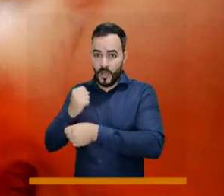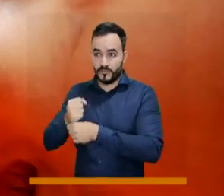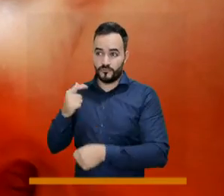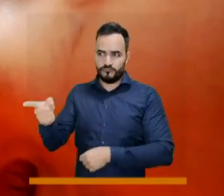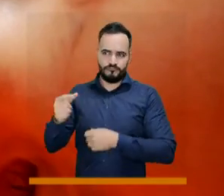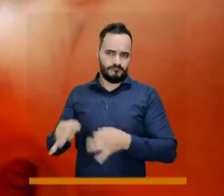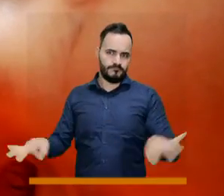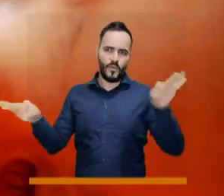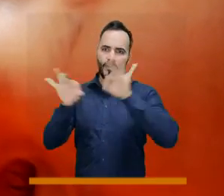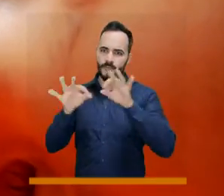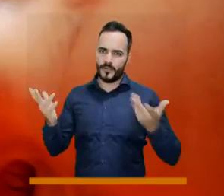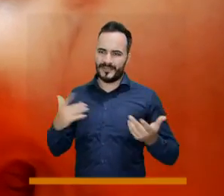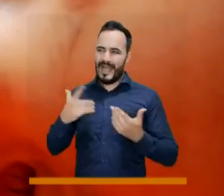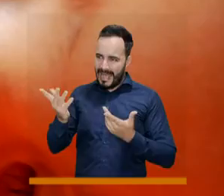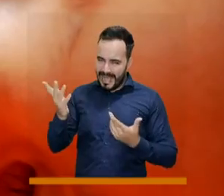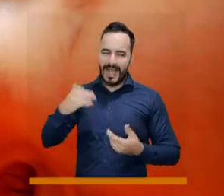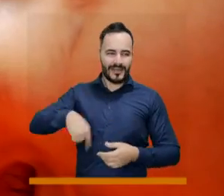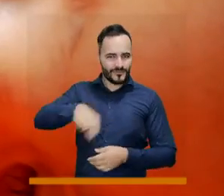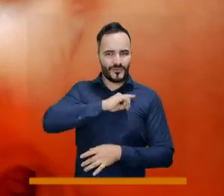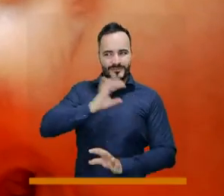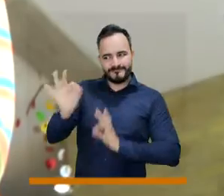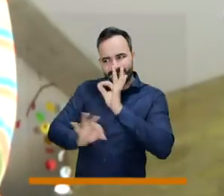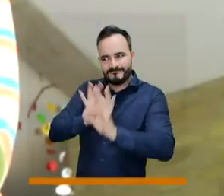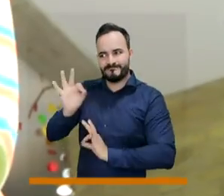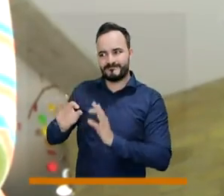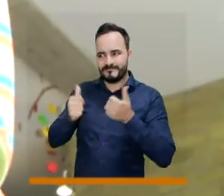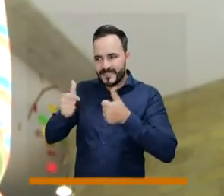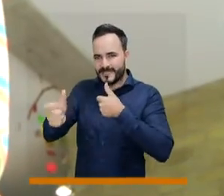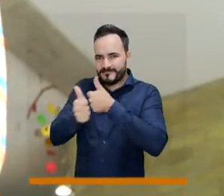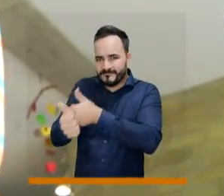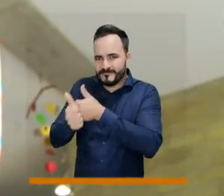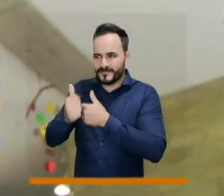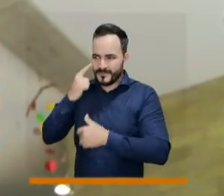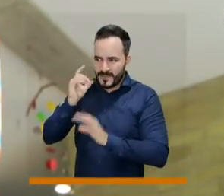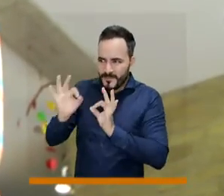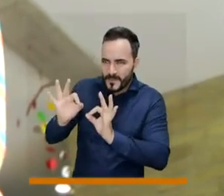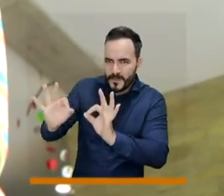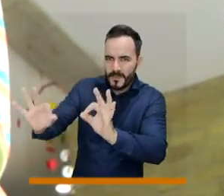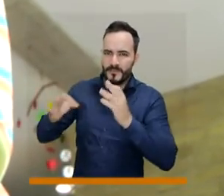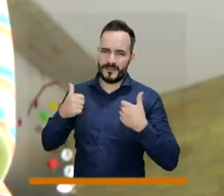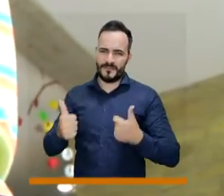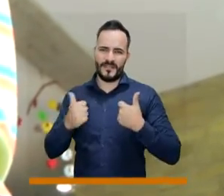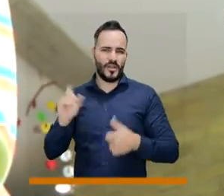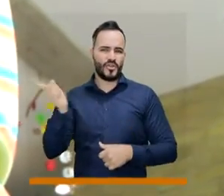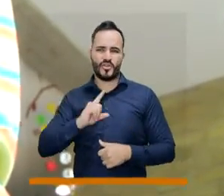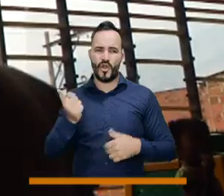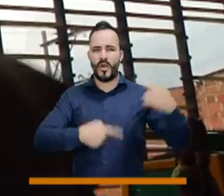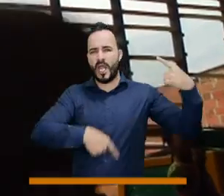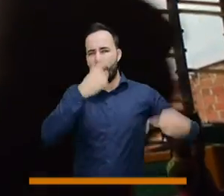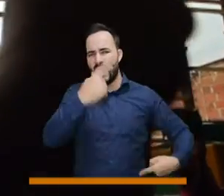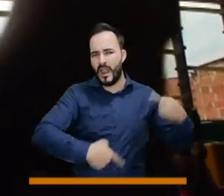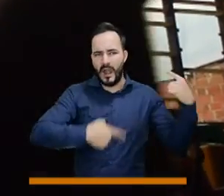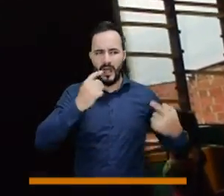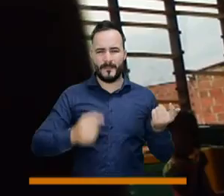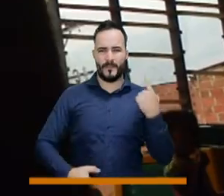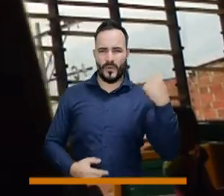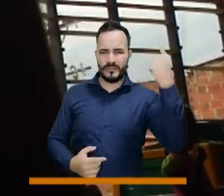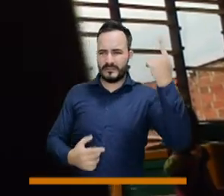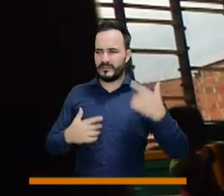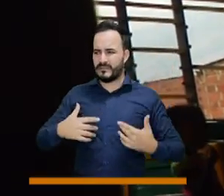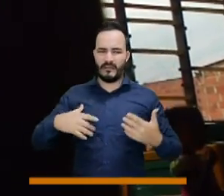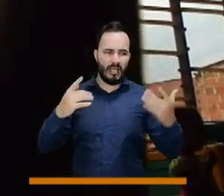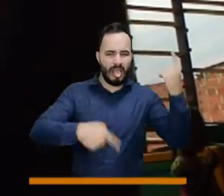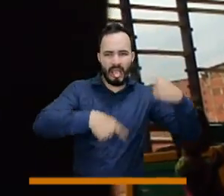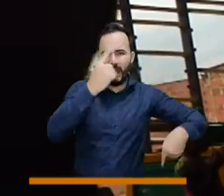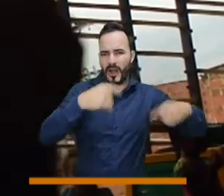Buen Comienzo es fundamental, y este que es un programa tan importante para nuestra ciudad, hay que cuidarlo, hay que protegerlo. Esto es un gran patrimonio de nuestra ciudad, no puede caer